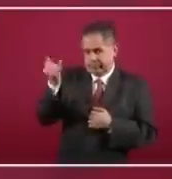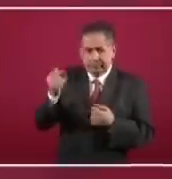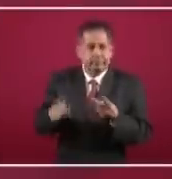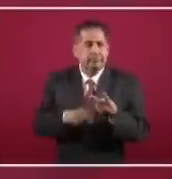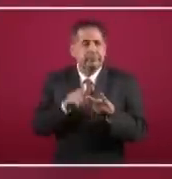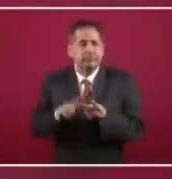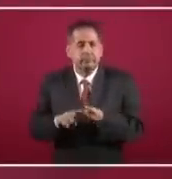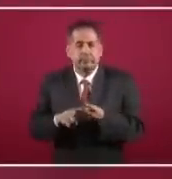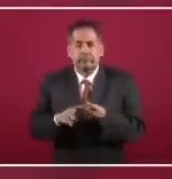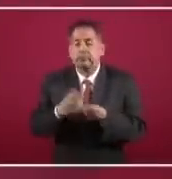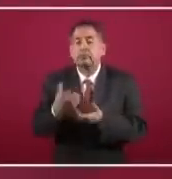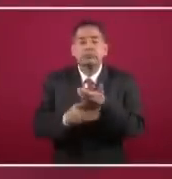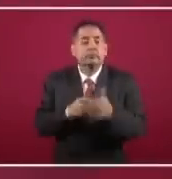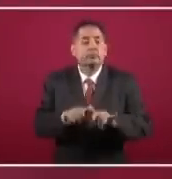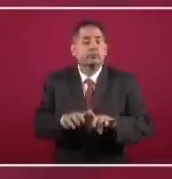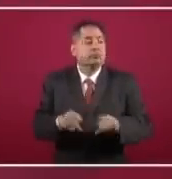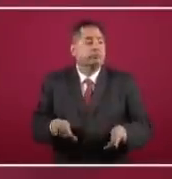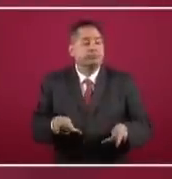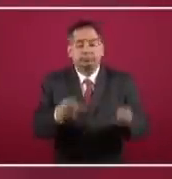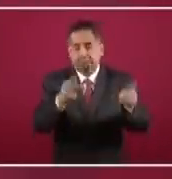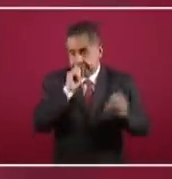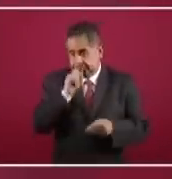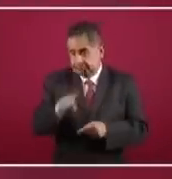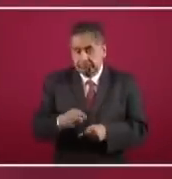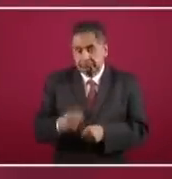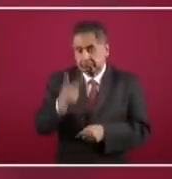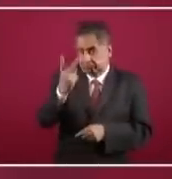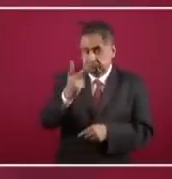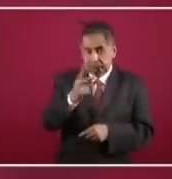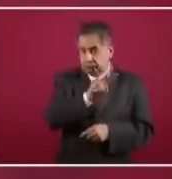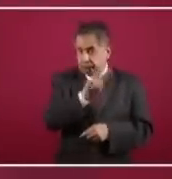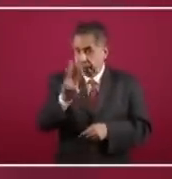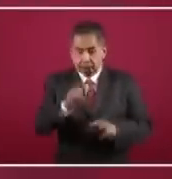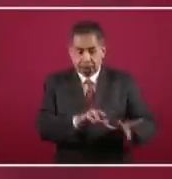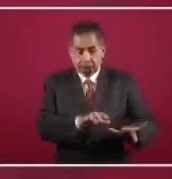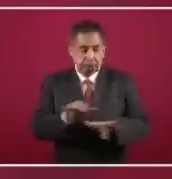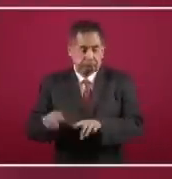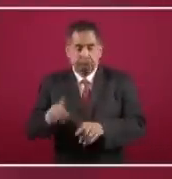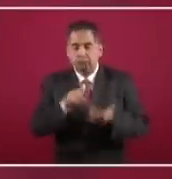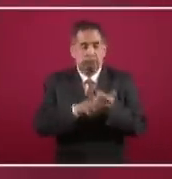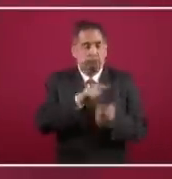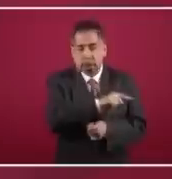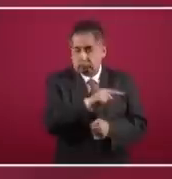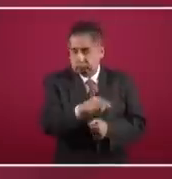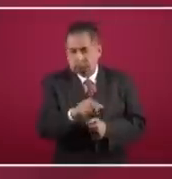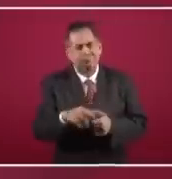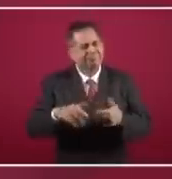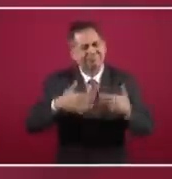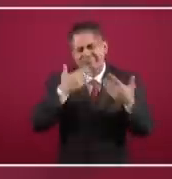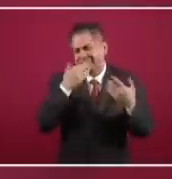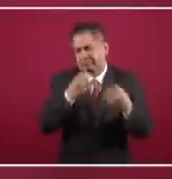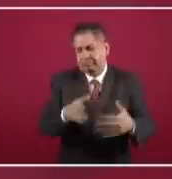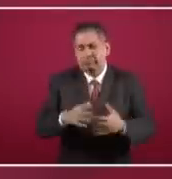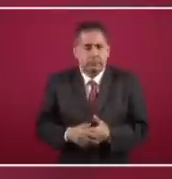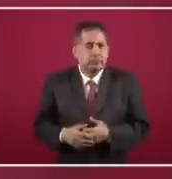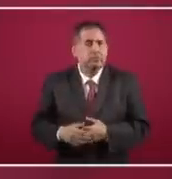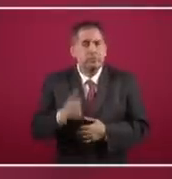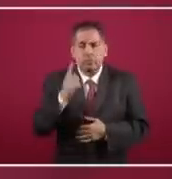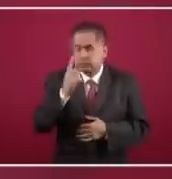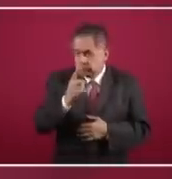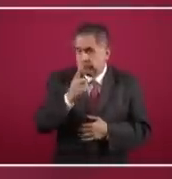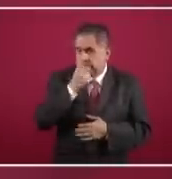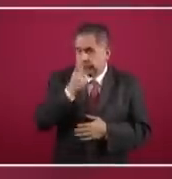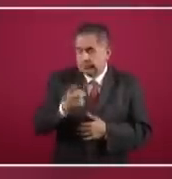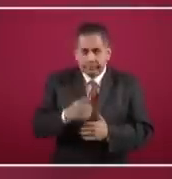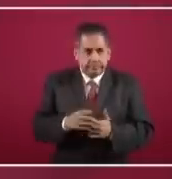del comercio electrónico a través de dos cámaras y, en fin, lo que sí les puedo